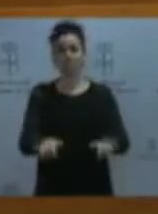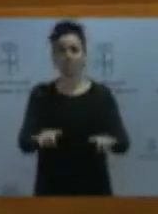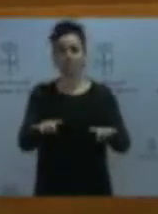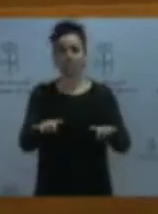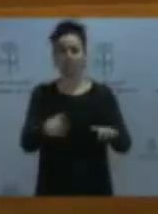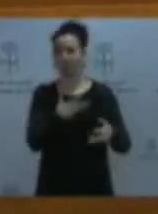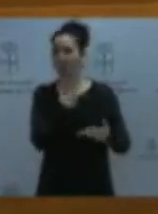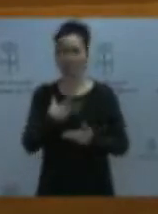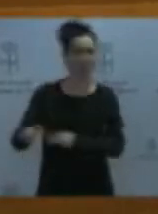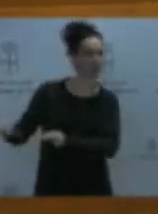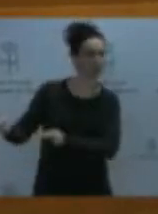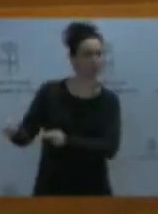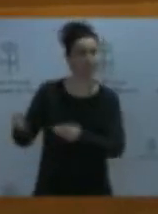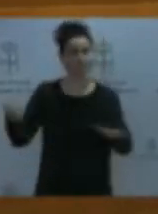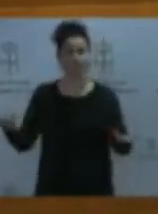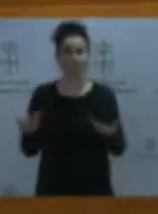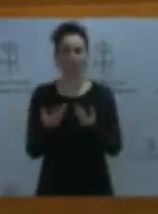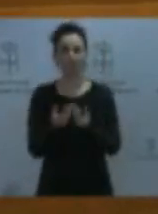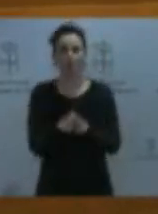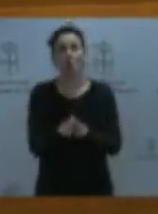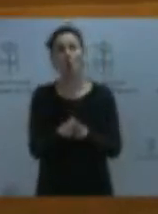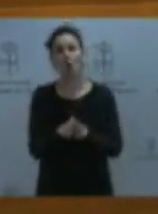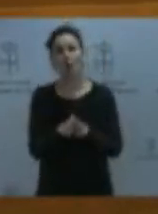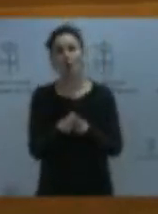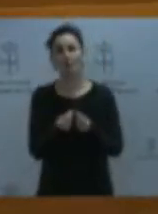Madrid, con Ciudadanos,